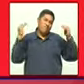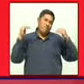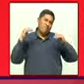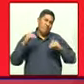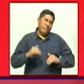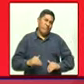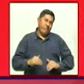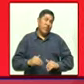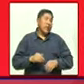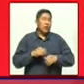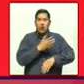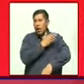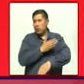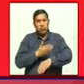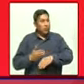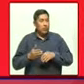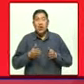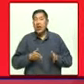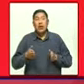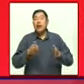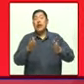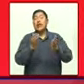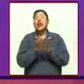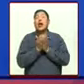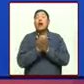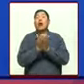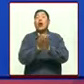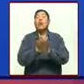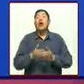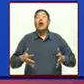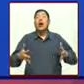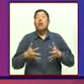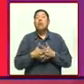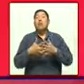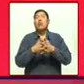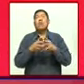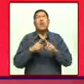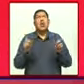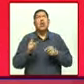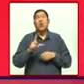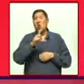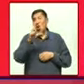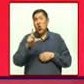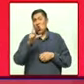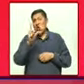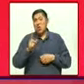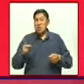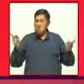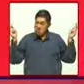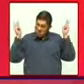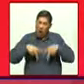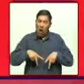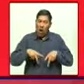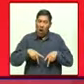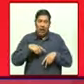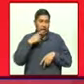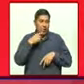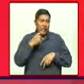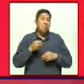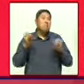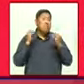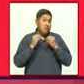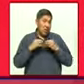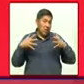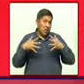Porque quiero contarles que continúa la carretera a Copacabana bloqueada, pero anticipan que este lunes van a radicalizar sus medidas. Han anunciado